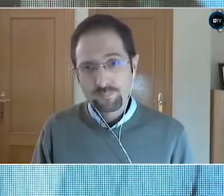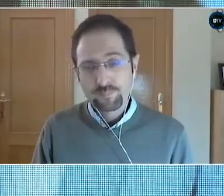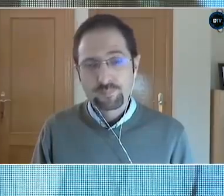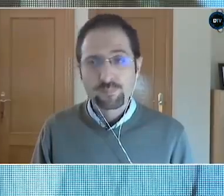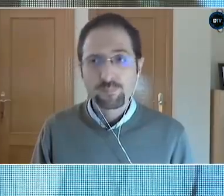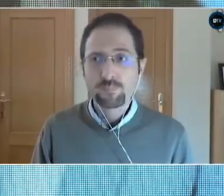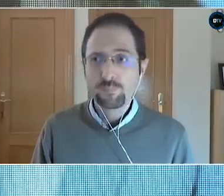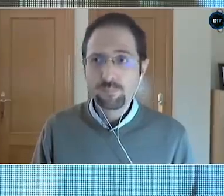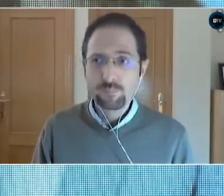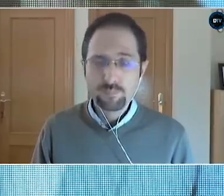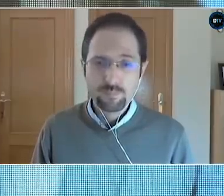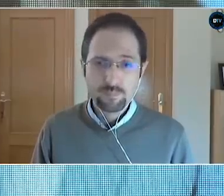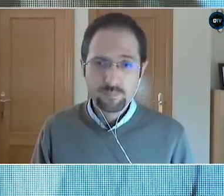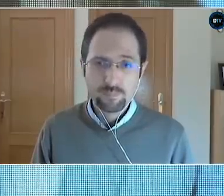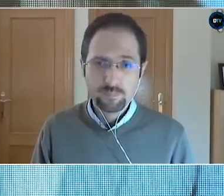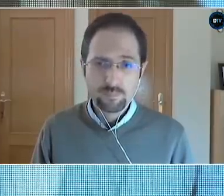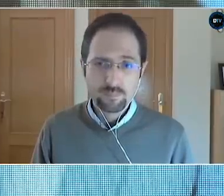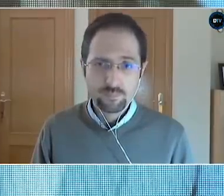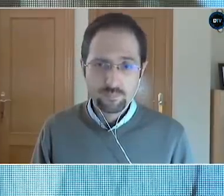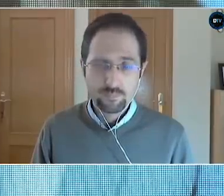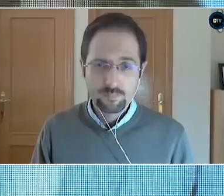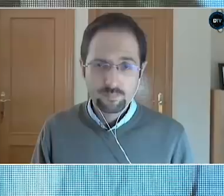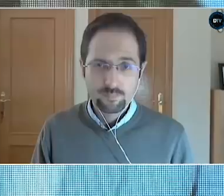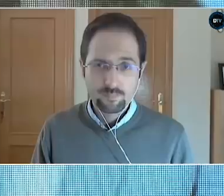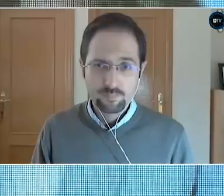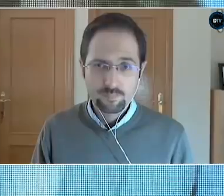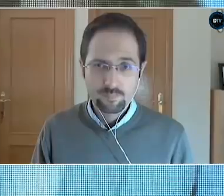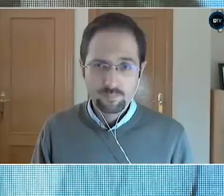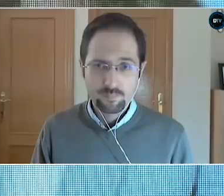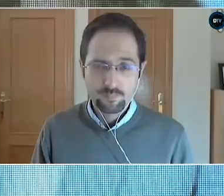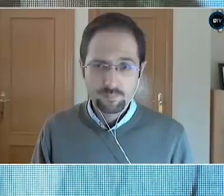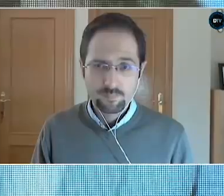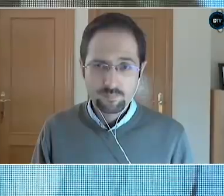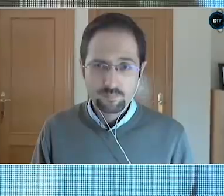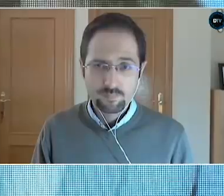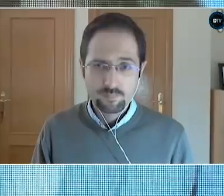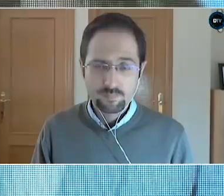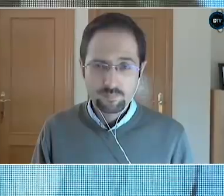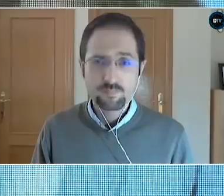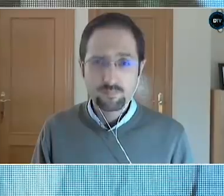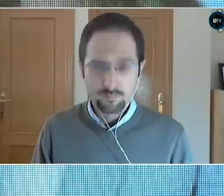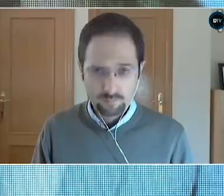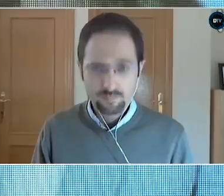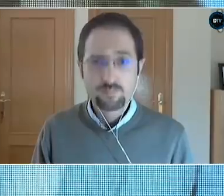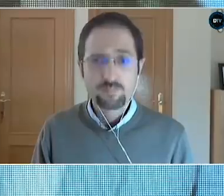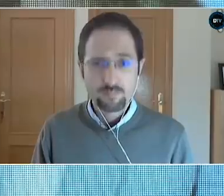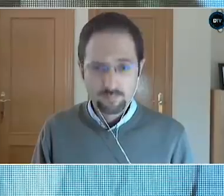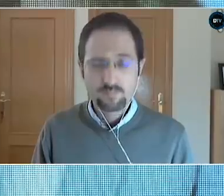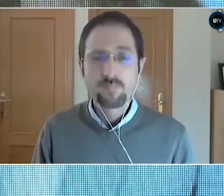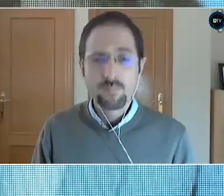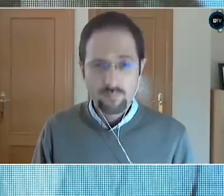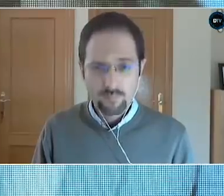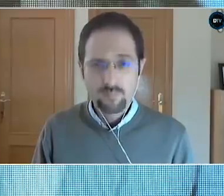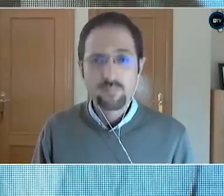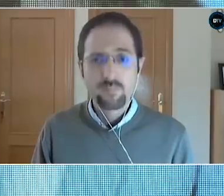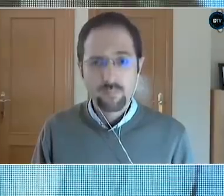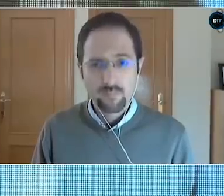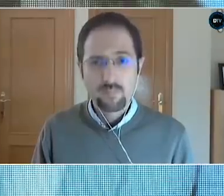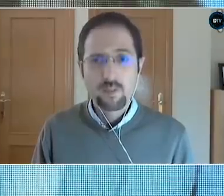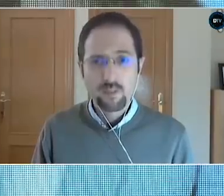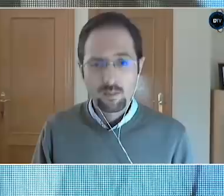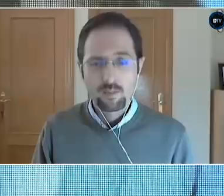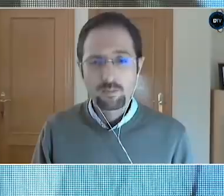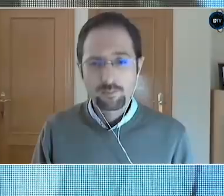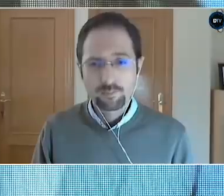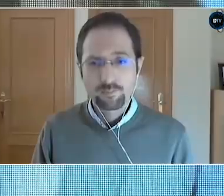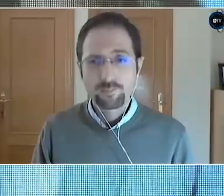veamos un titular en el cual ya se avanza de que los países que lo están haciendo mejor, por ejemplo Alemania, van a poder salir antes. Claro, si ellos